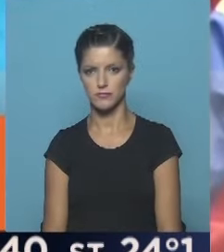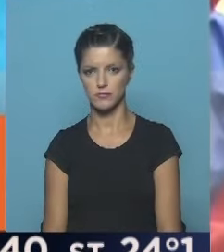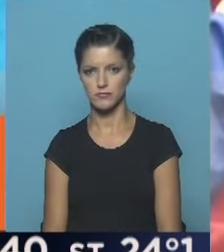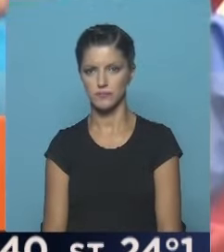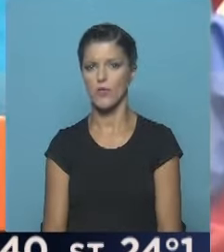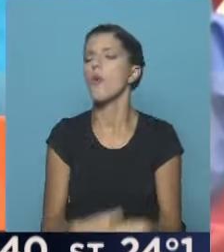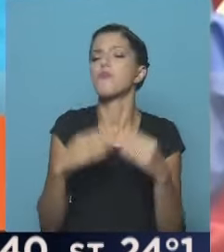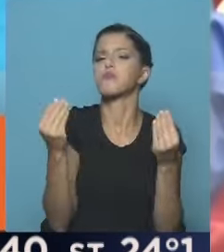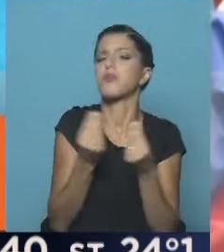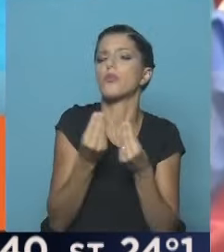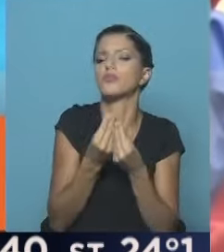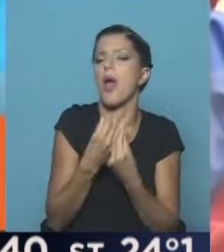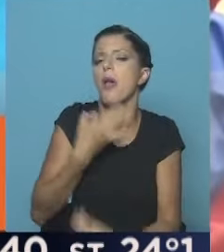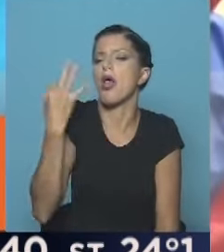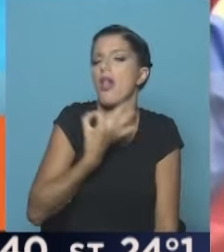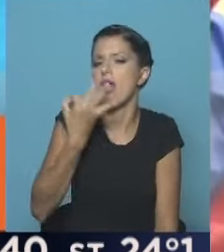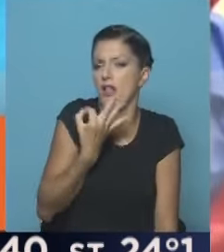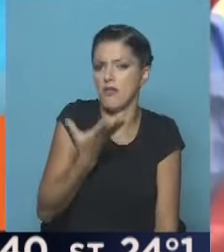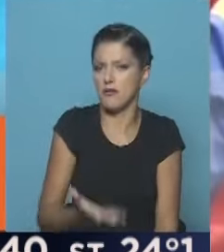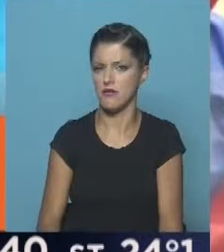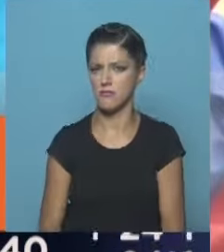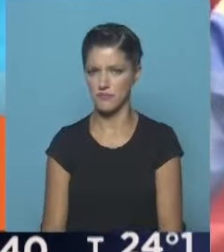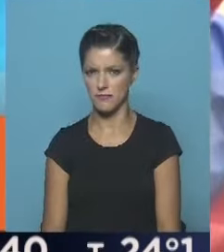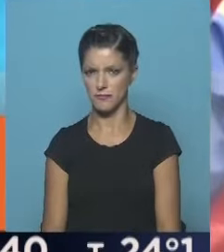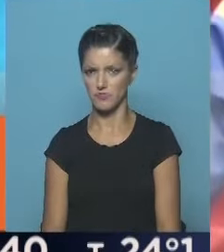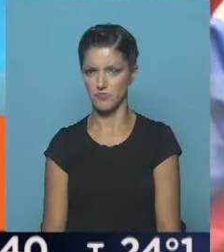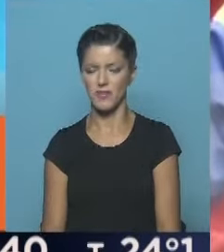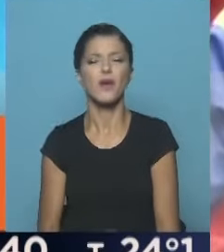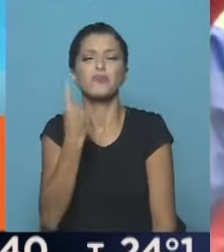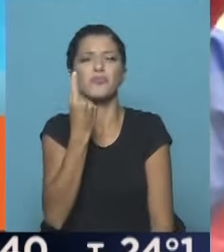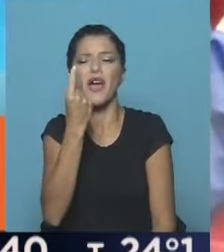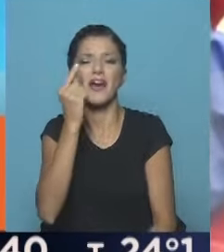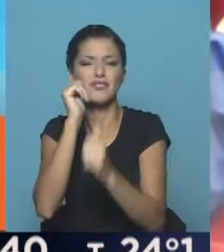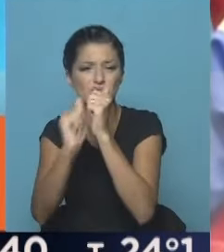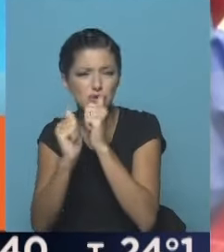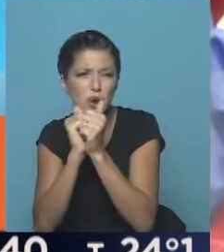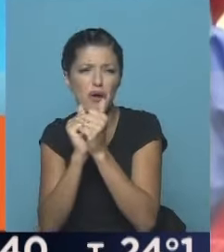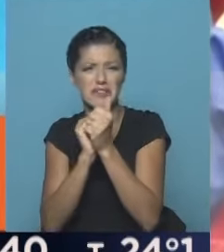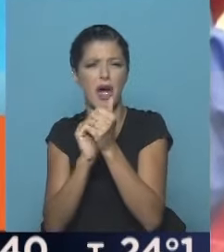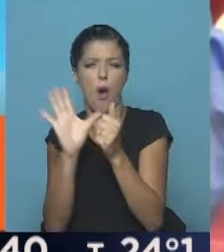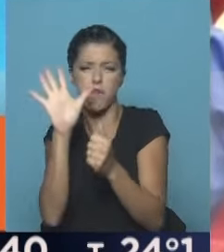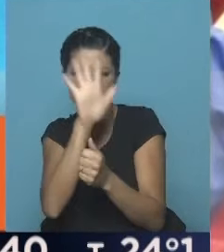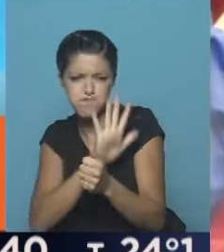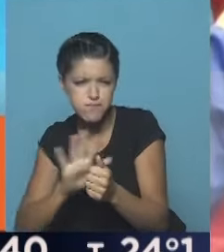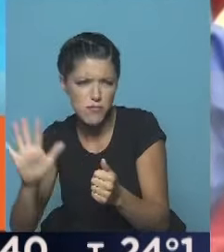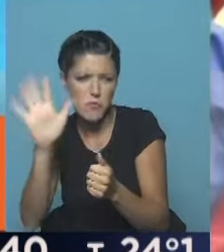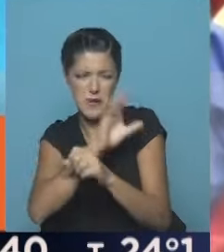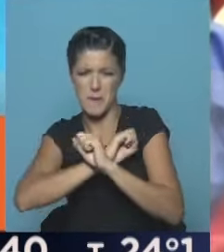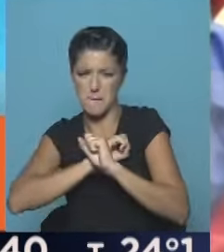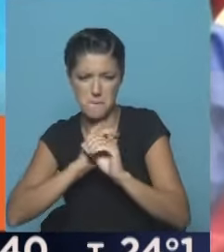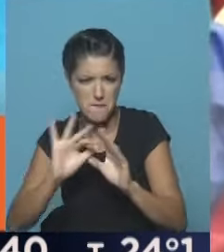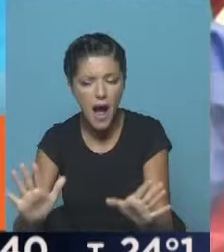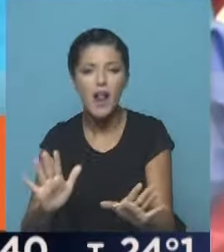Verdades acumuladas en una historia oscura, nefasta,